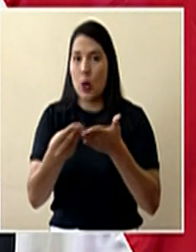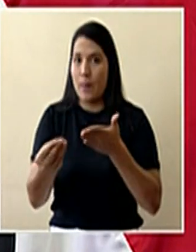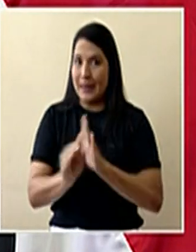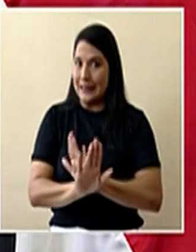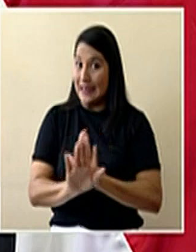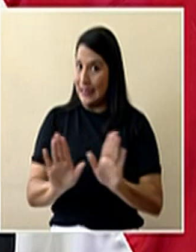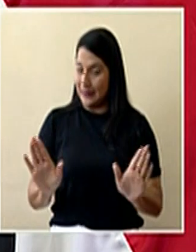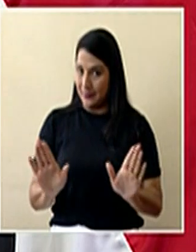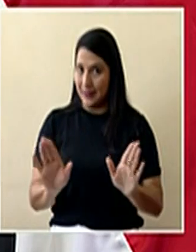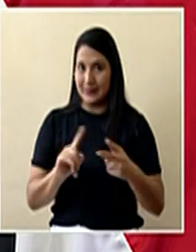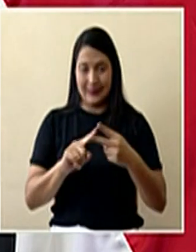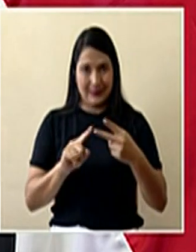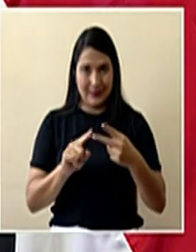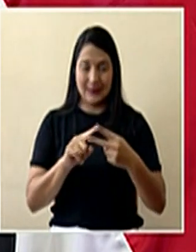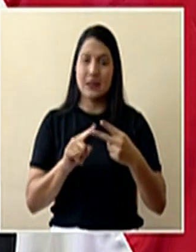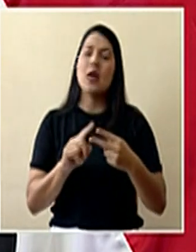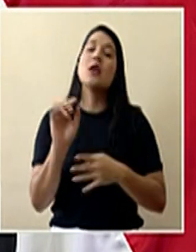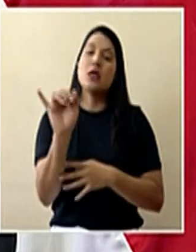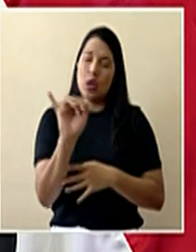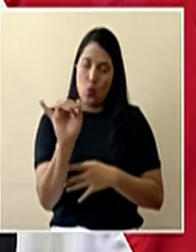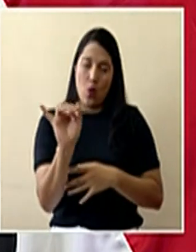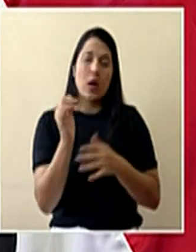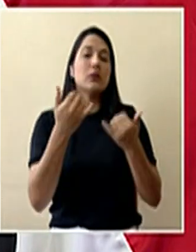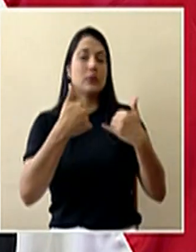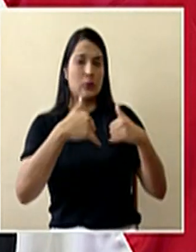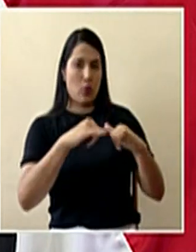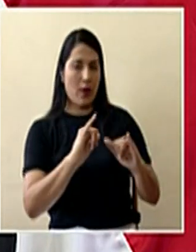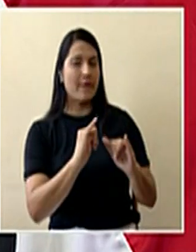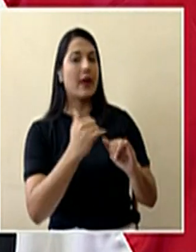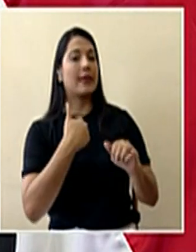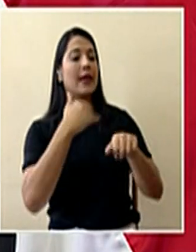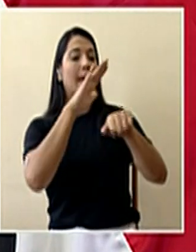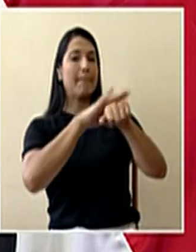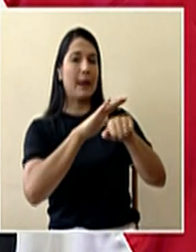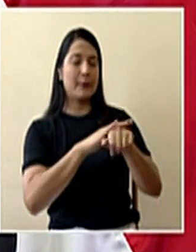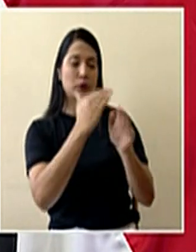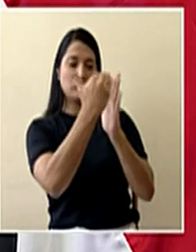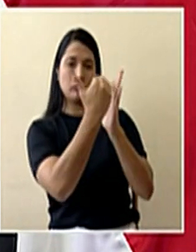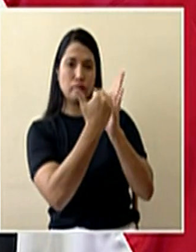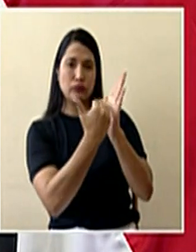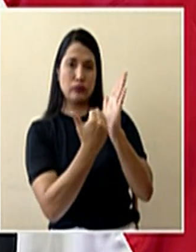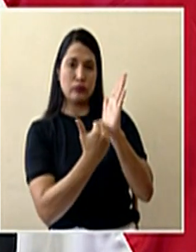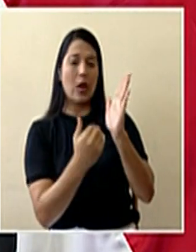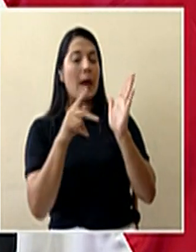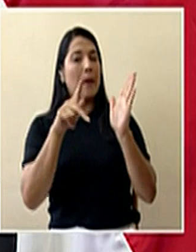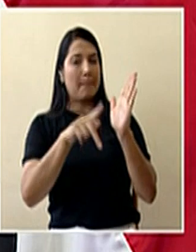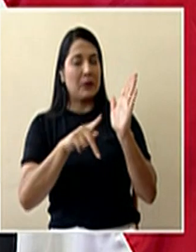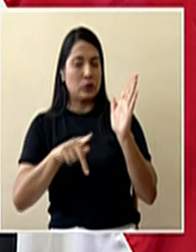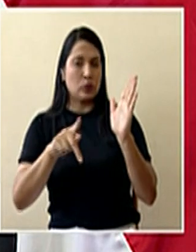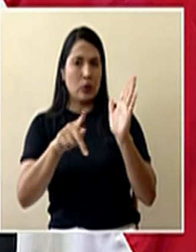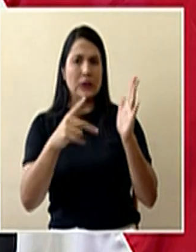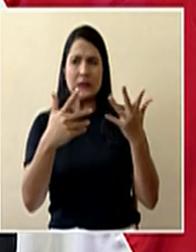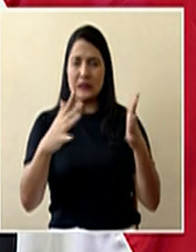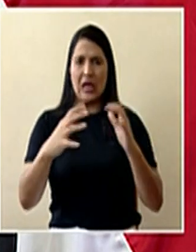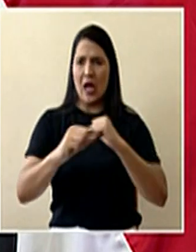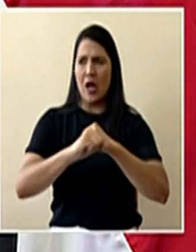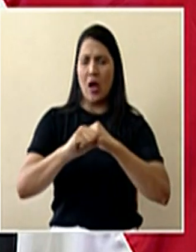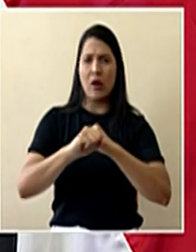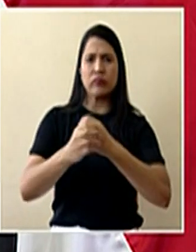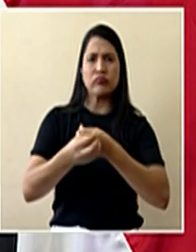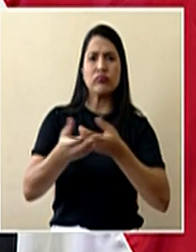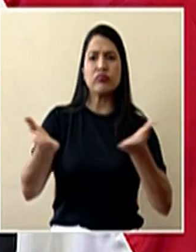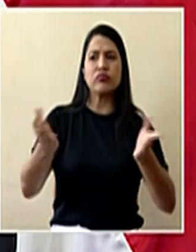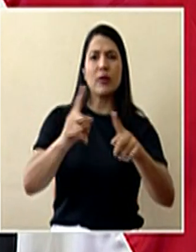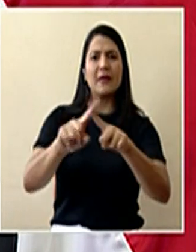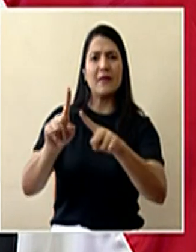quedan vigentes las excepciones que ya son ampliamente conocidos por todos y están publicados en las redes o páginas